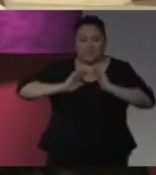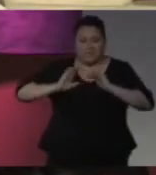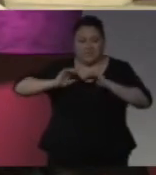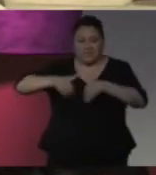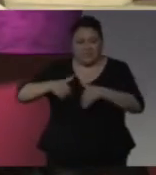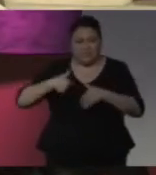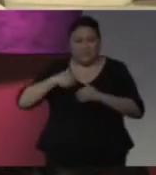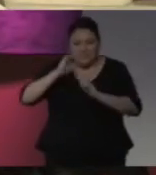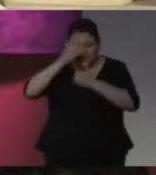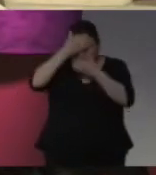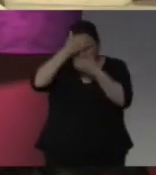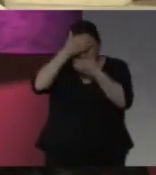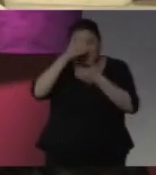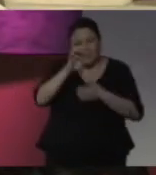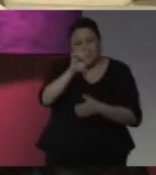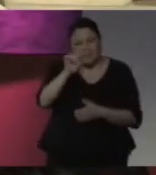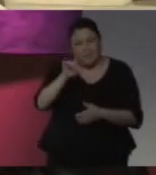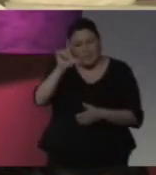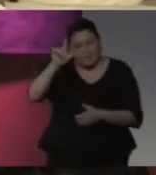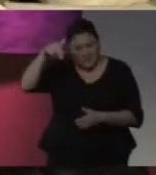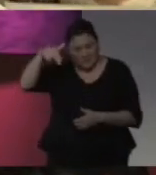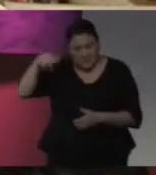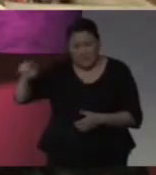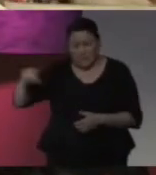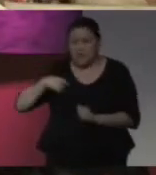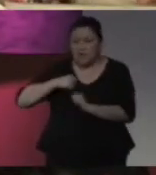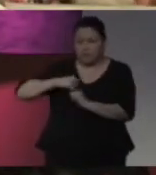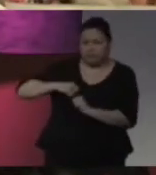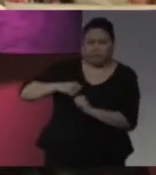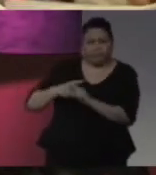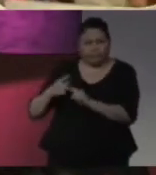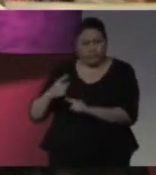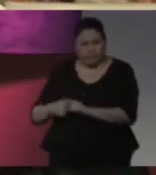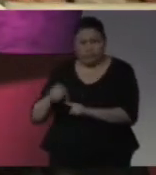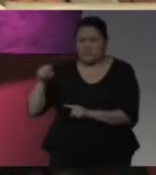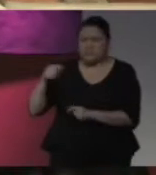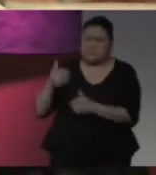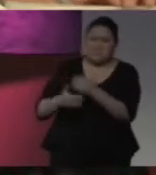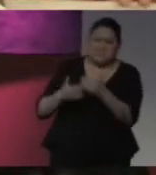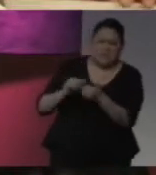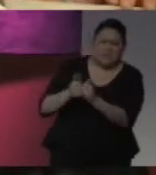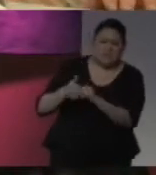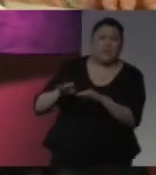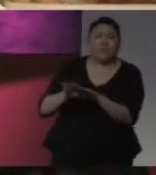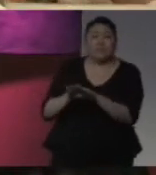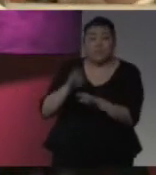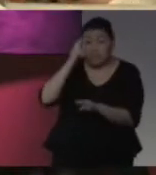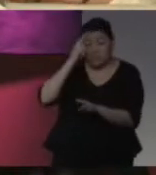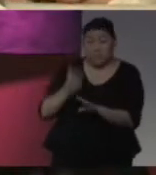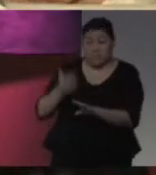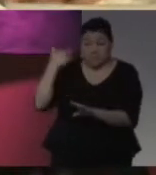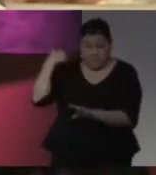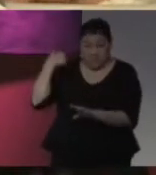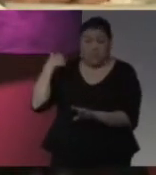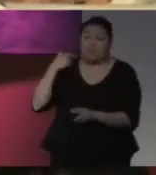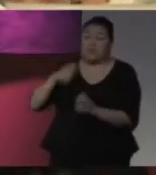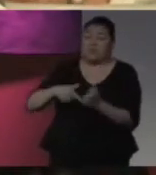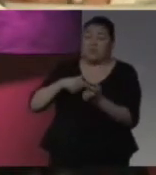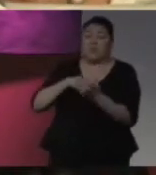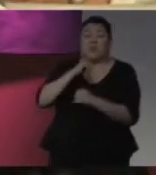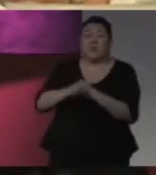Recordemos especialmente el magno encuentro internacional político,